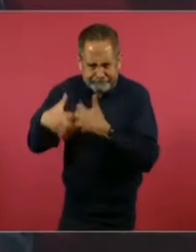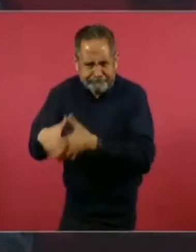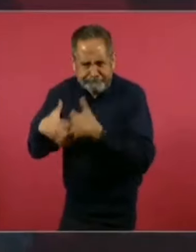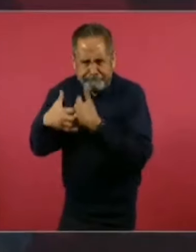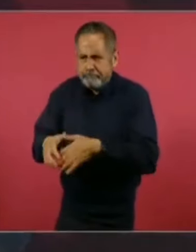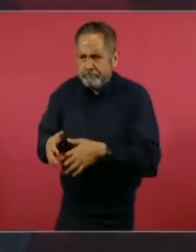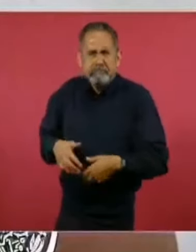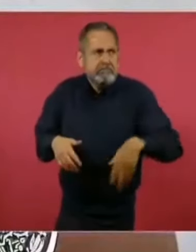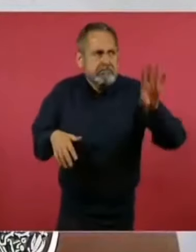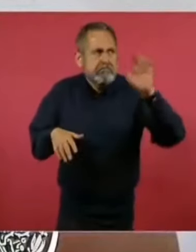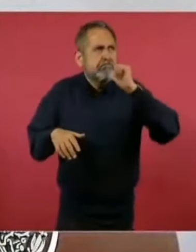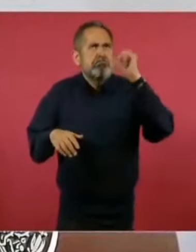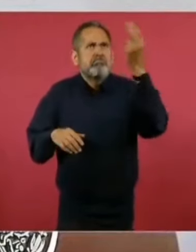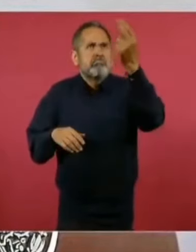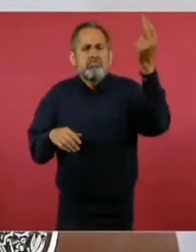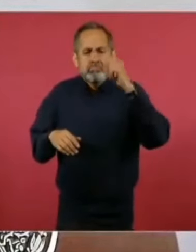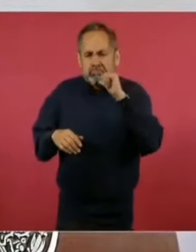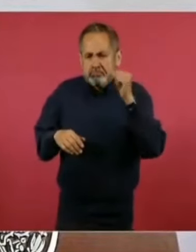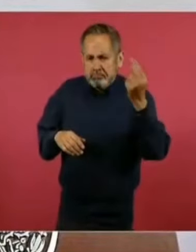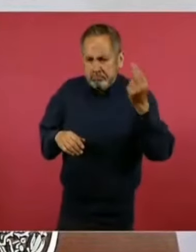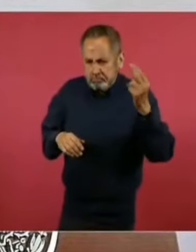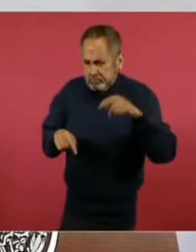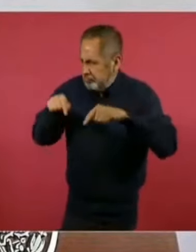es distinto.